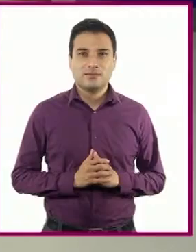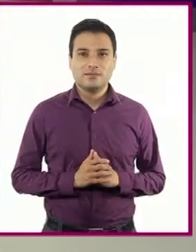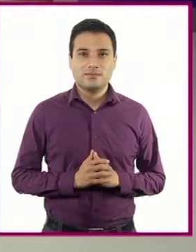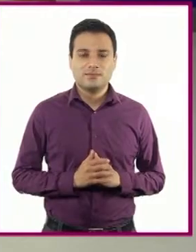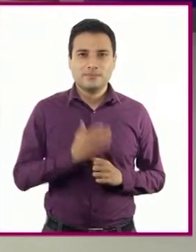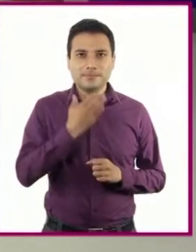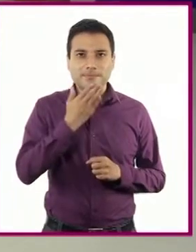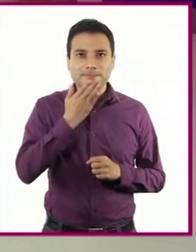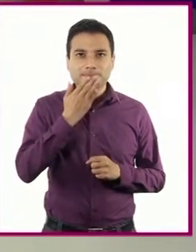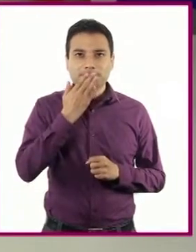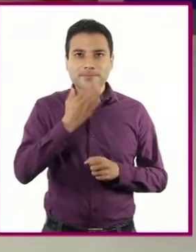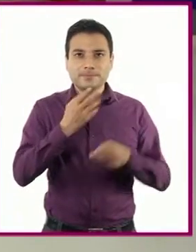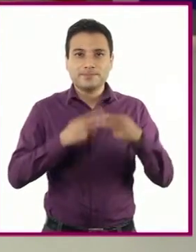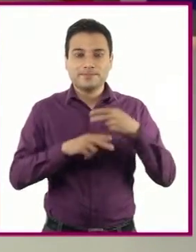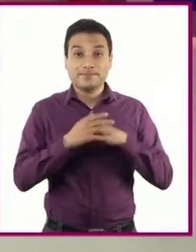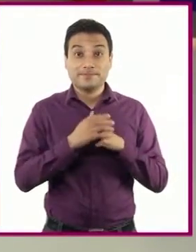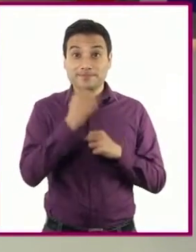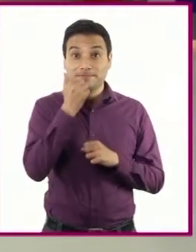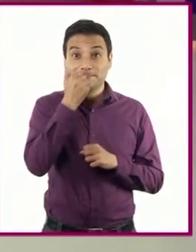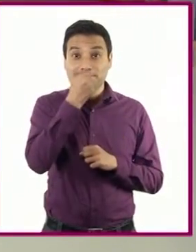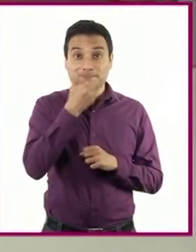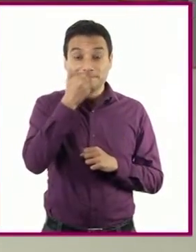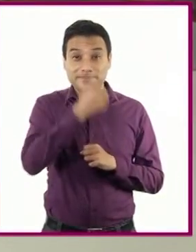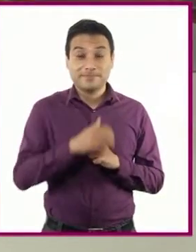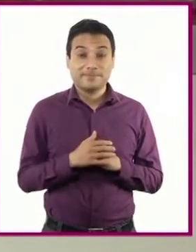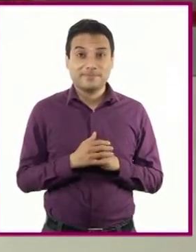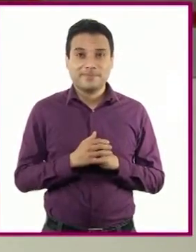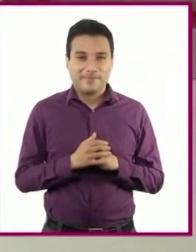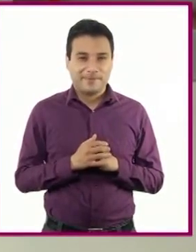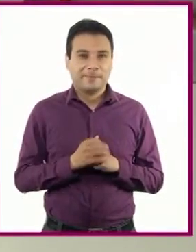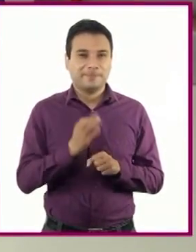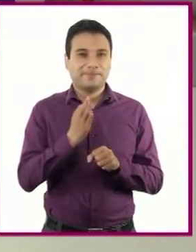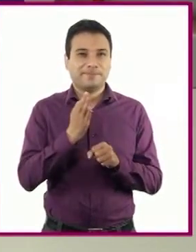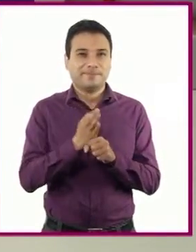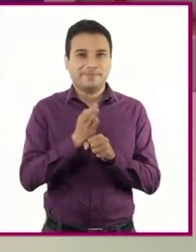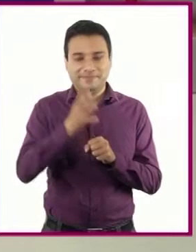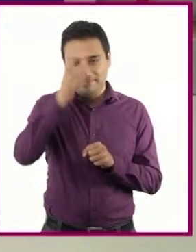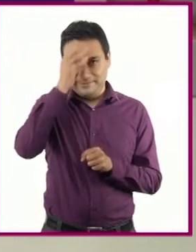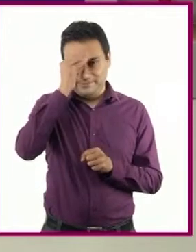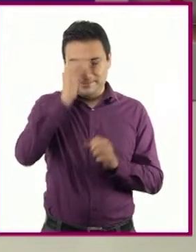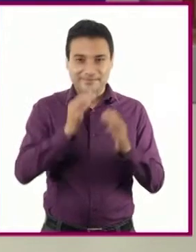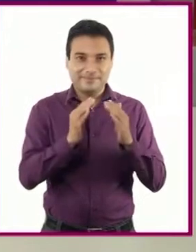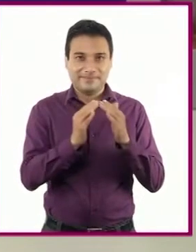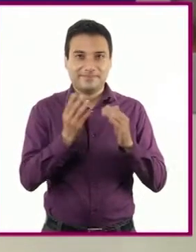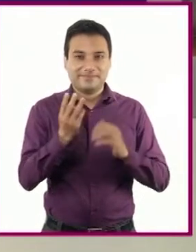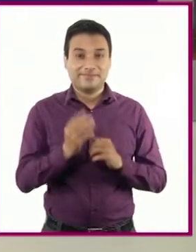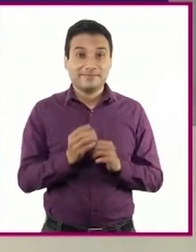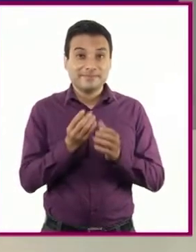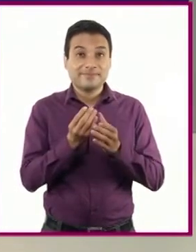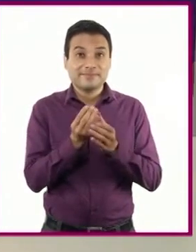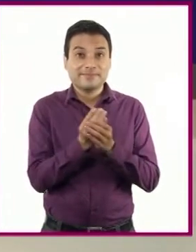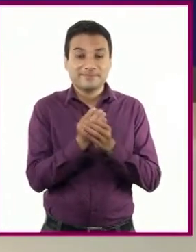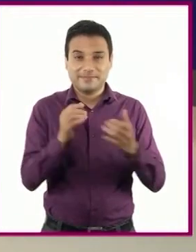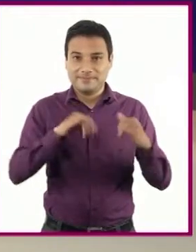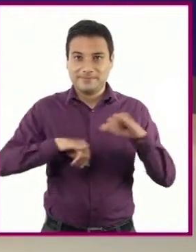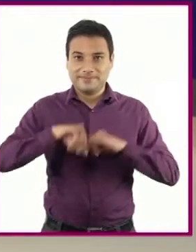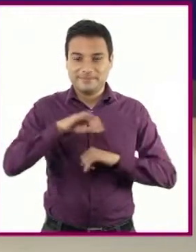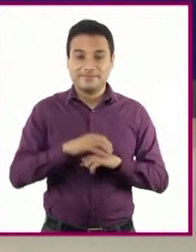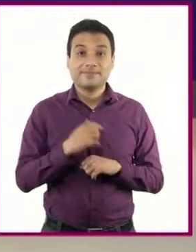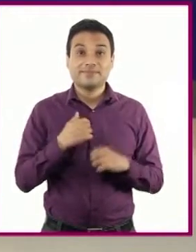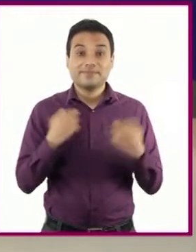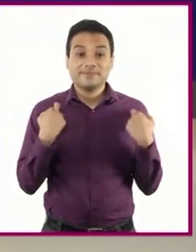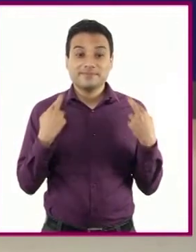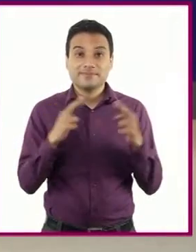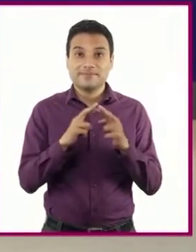Bienvenidas y bienvenidos alumnas y alumnos a una sesión más de Aprende en Casa 3 de la asignatura de Ciencias Química. Soy la profesora